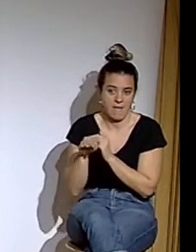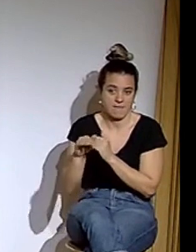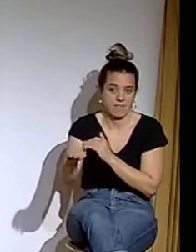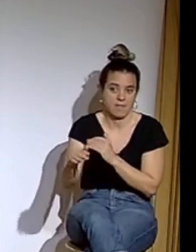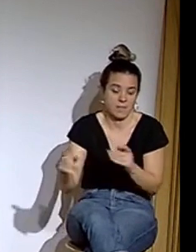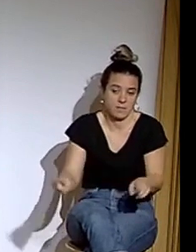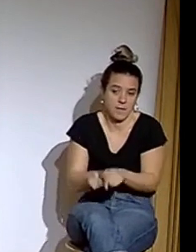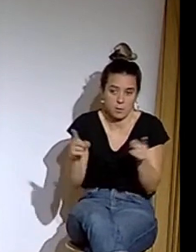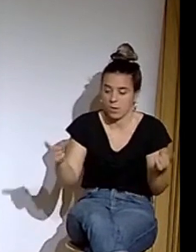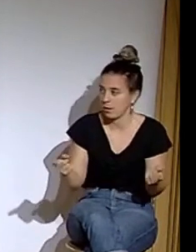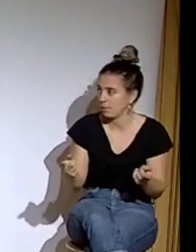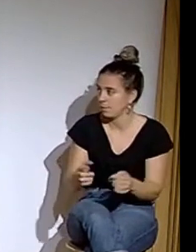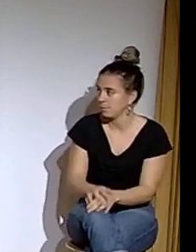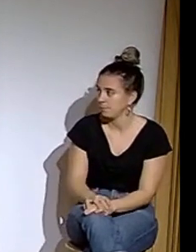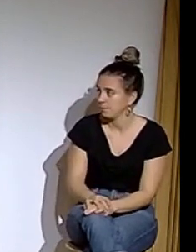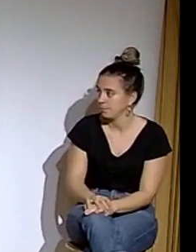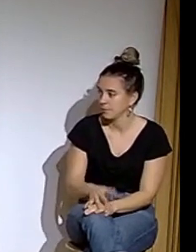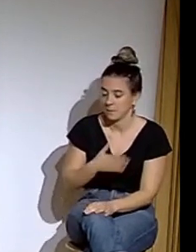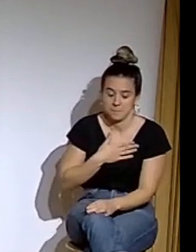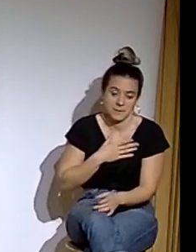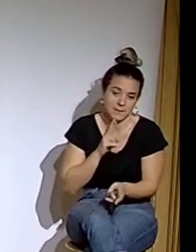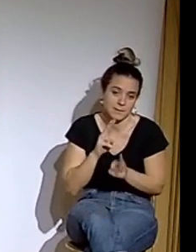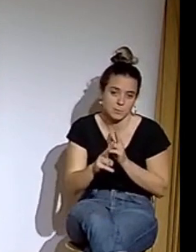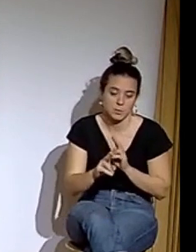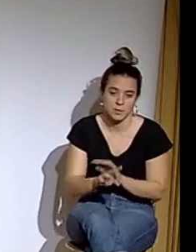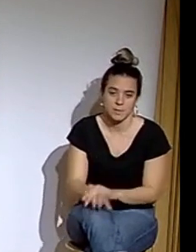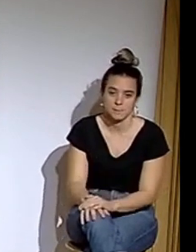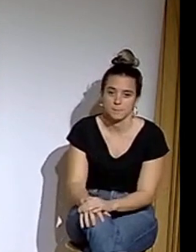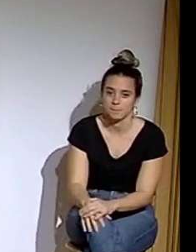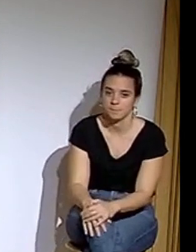y esa es mi respuesta gracias